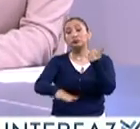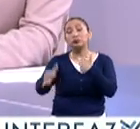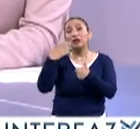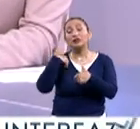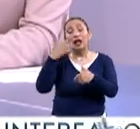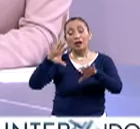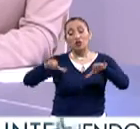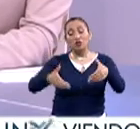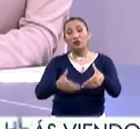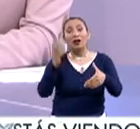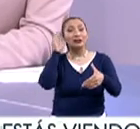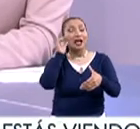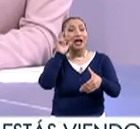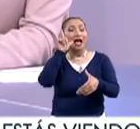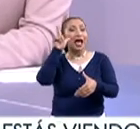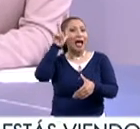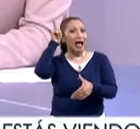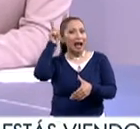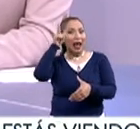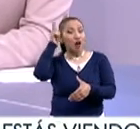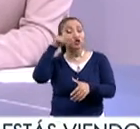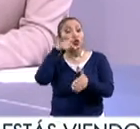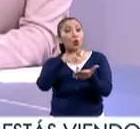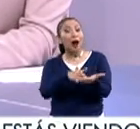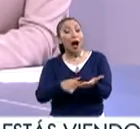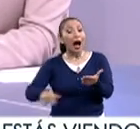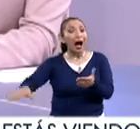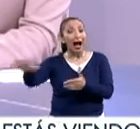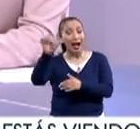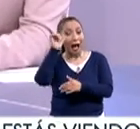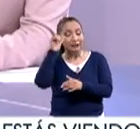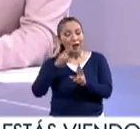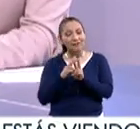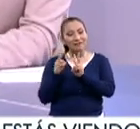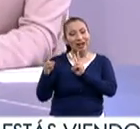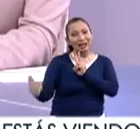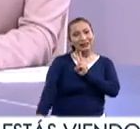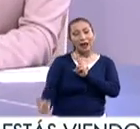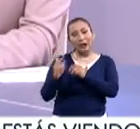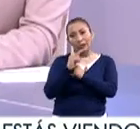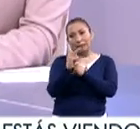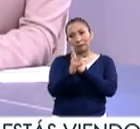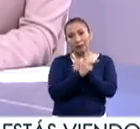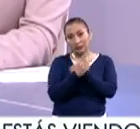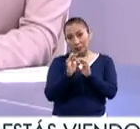radio comunitaria en Laos, un país asiático vecino de